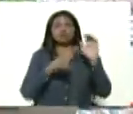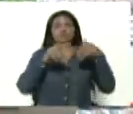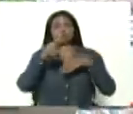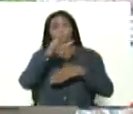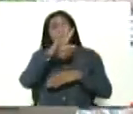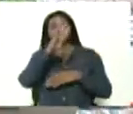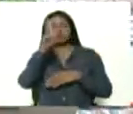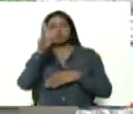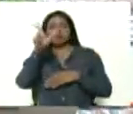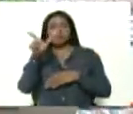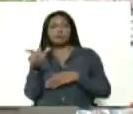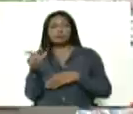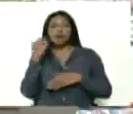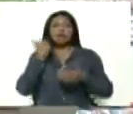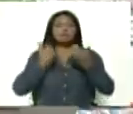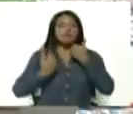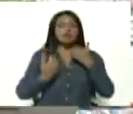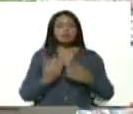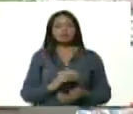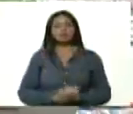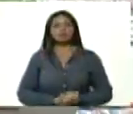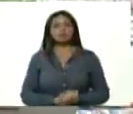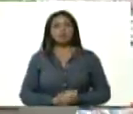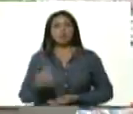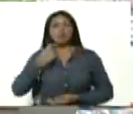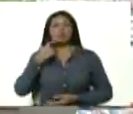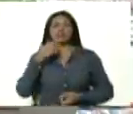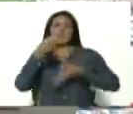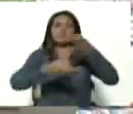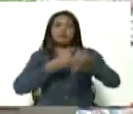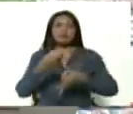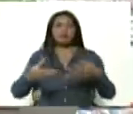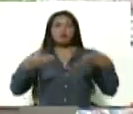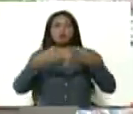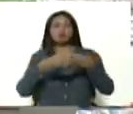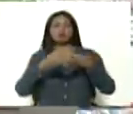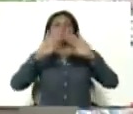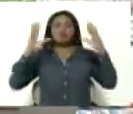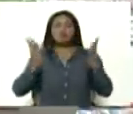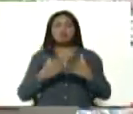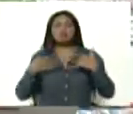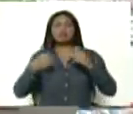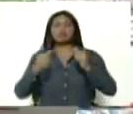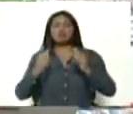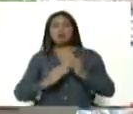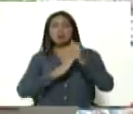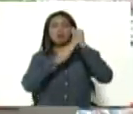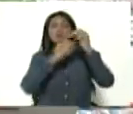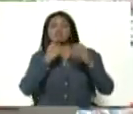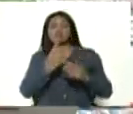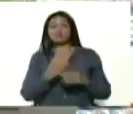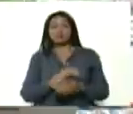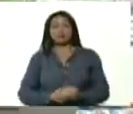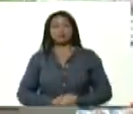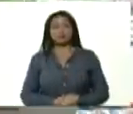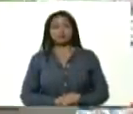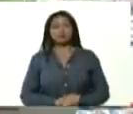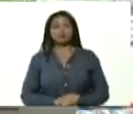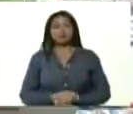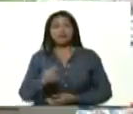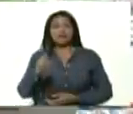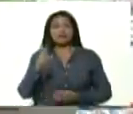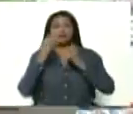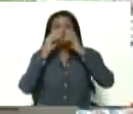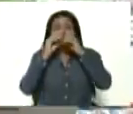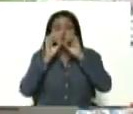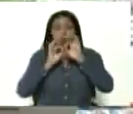1.912.438 personas contagiadas. Hoy decía el director de la Organización Mundial de la Salud que este es un virus que